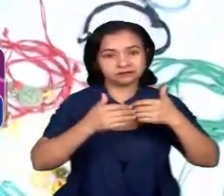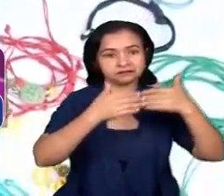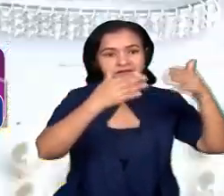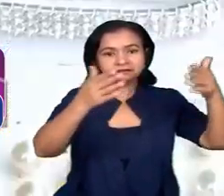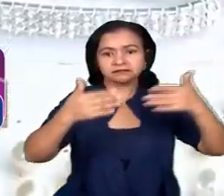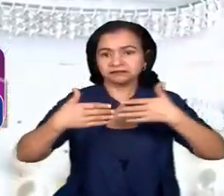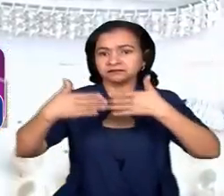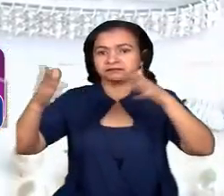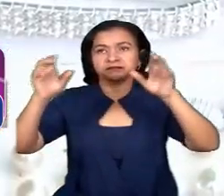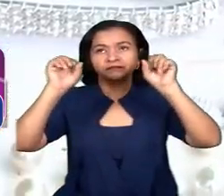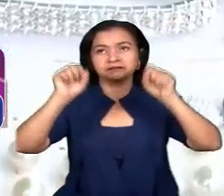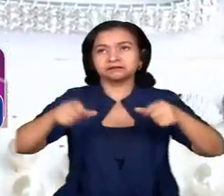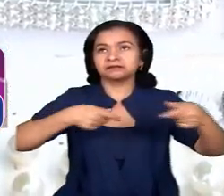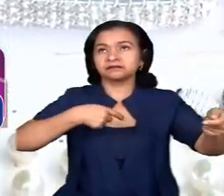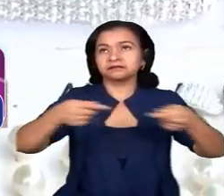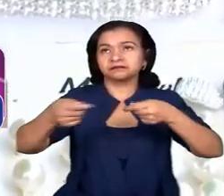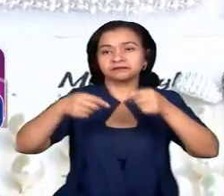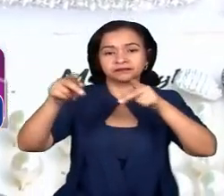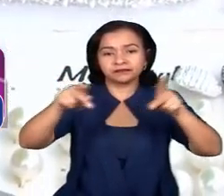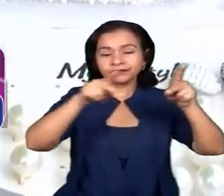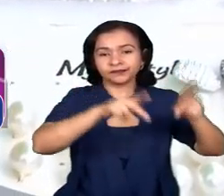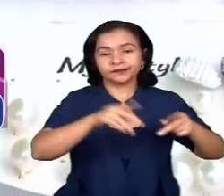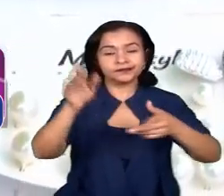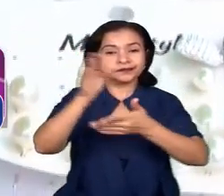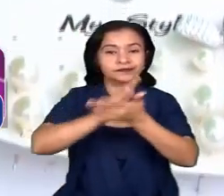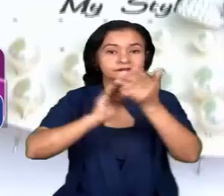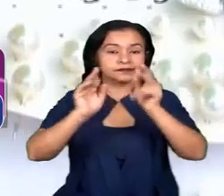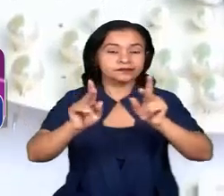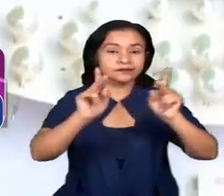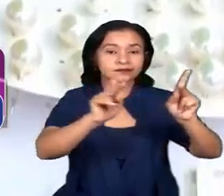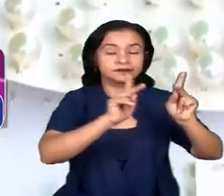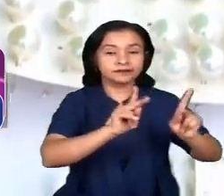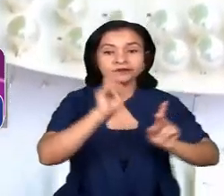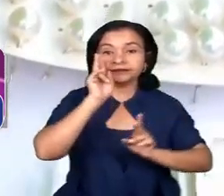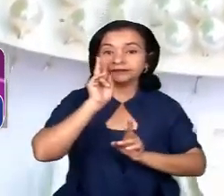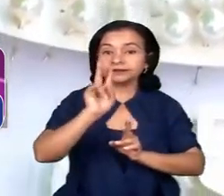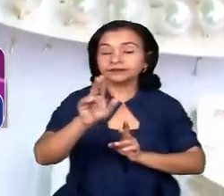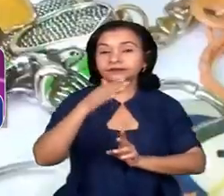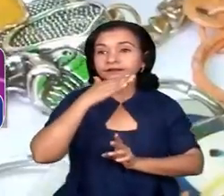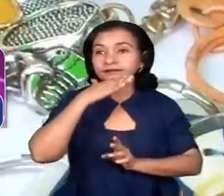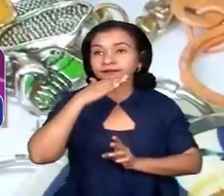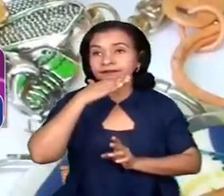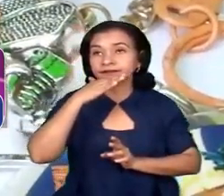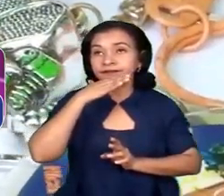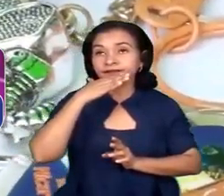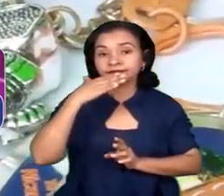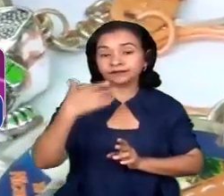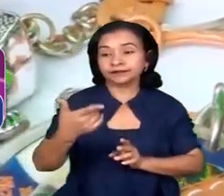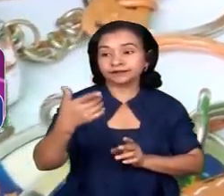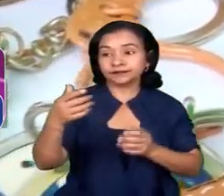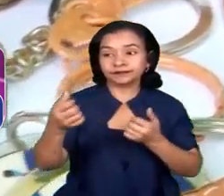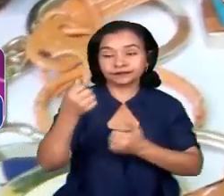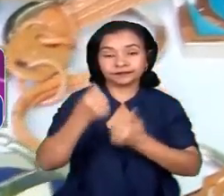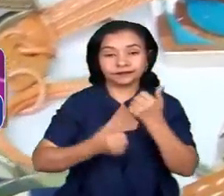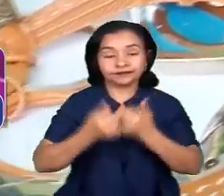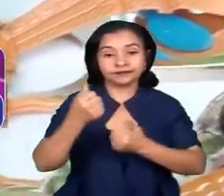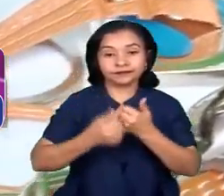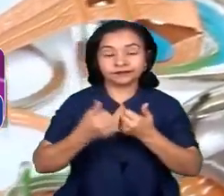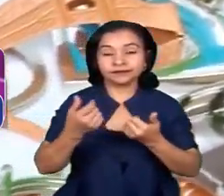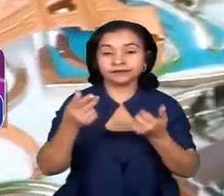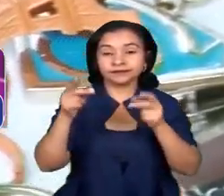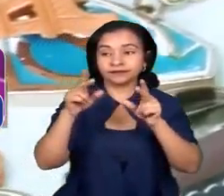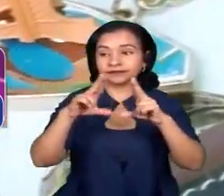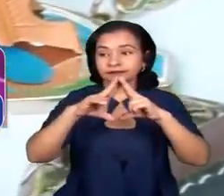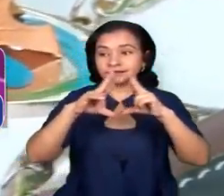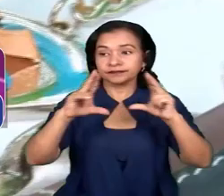pudimos darle a la gente. Y también los sectores que precisamente se vio severamente afectado por este intento de desestabilización que experimentó nuestro